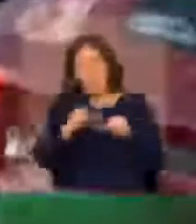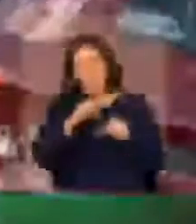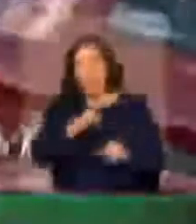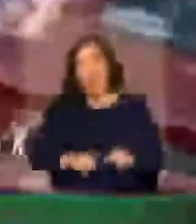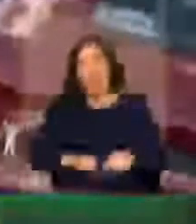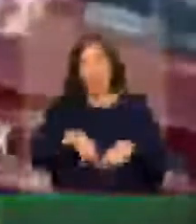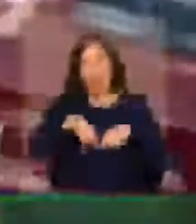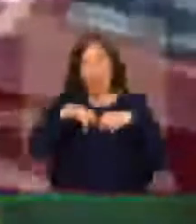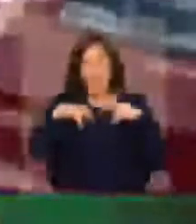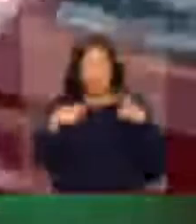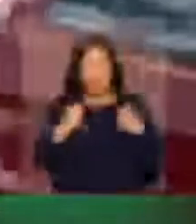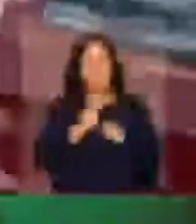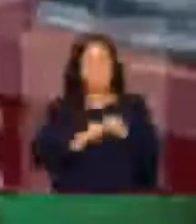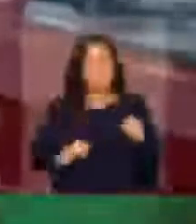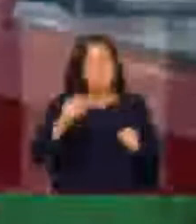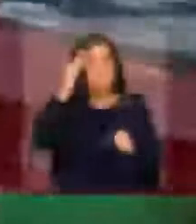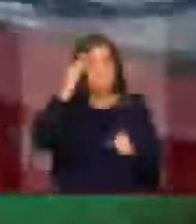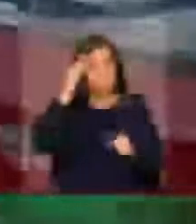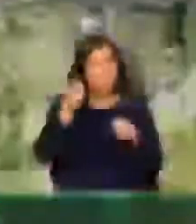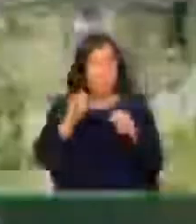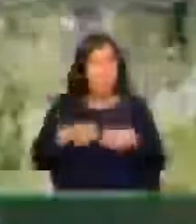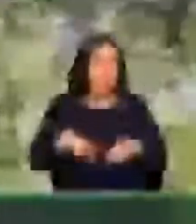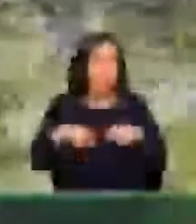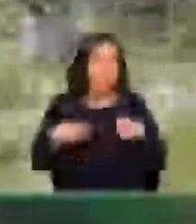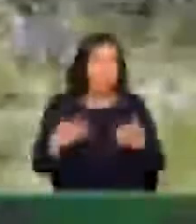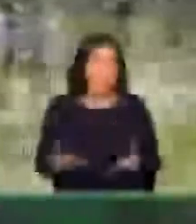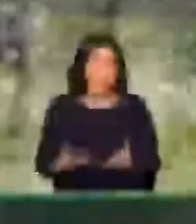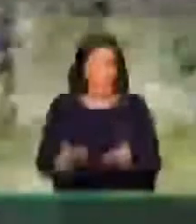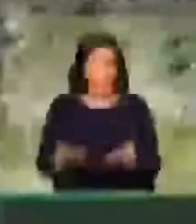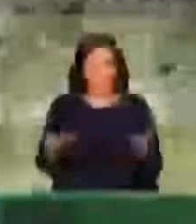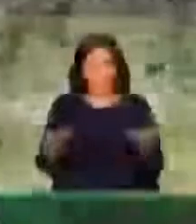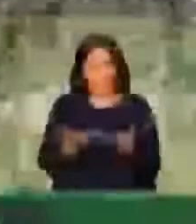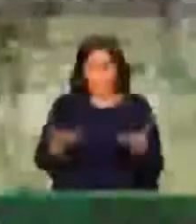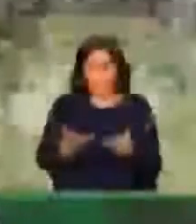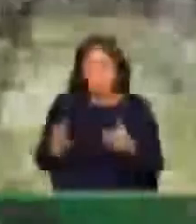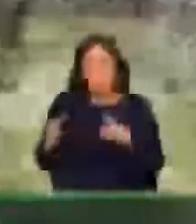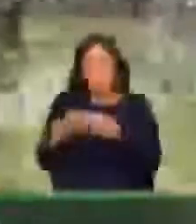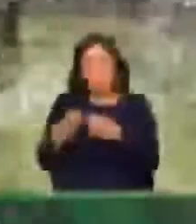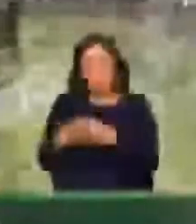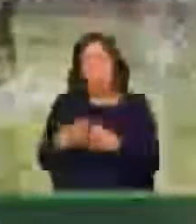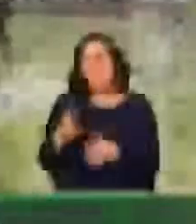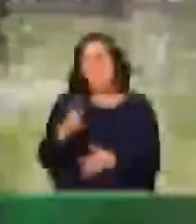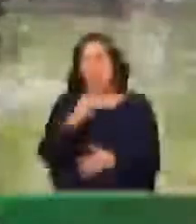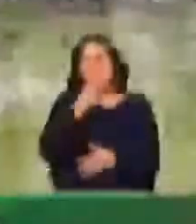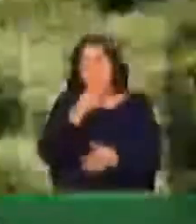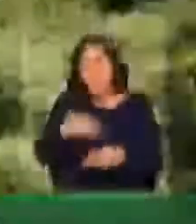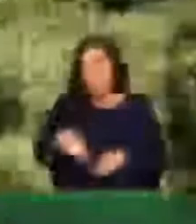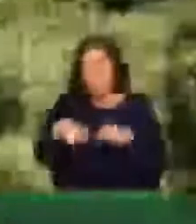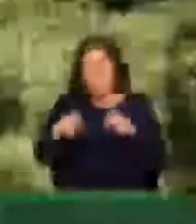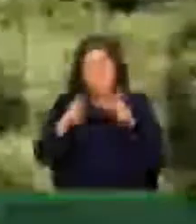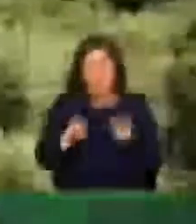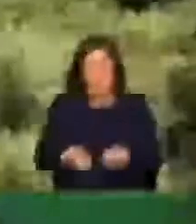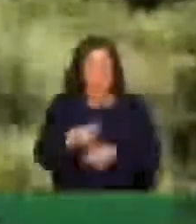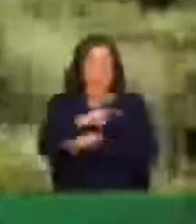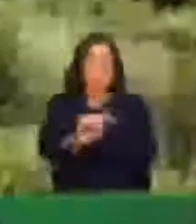autopsia para que se pueda avanzar en la investigación que llevan adelante tanto personal de la zona 4 de Jefatura como el fiscal